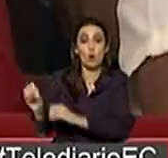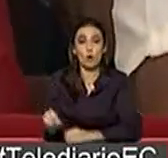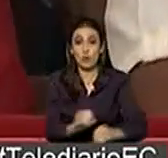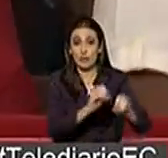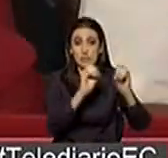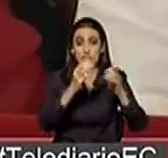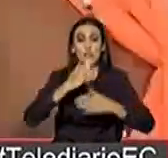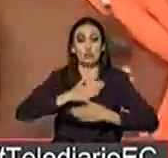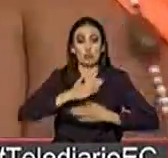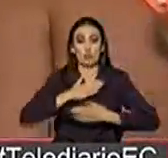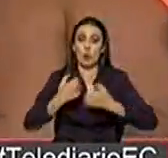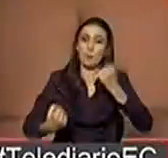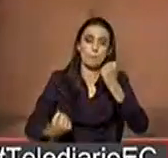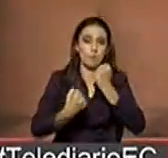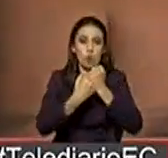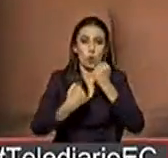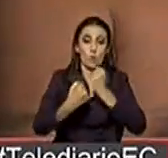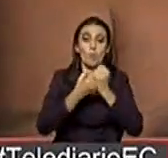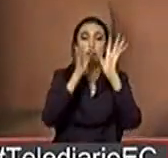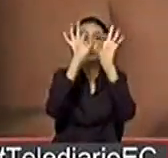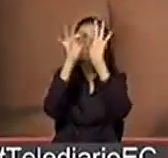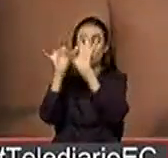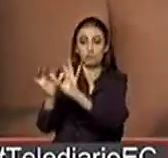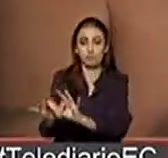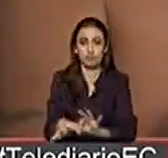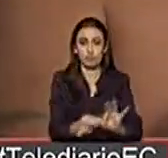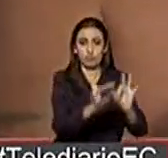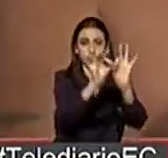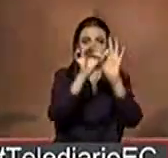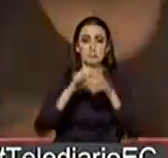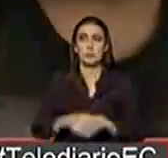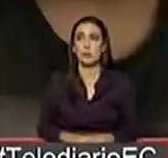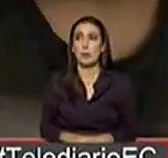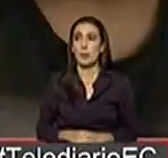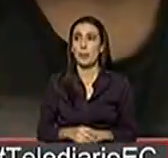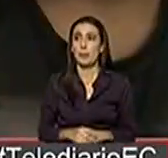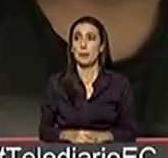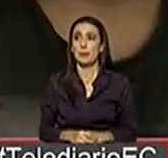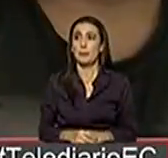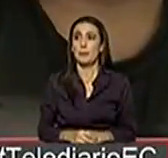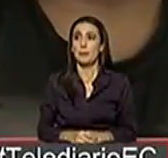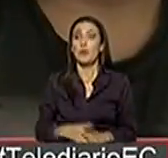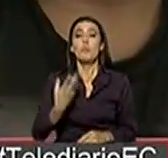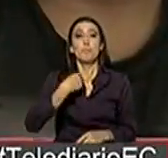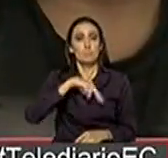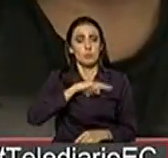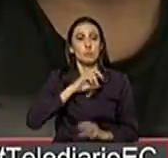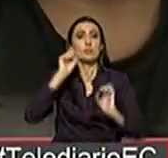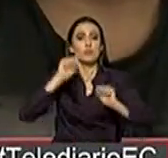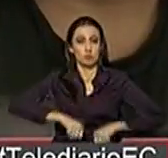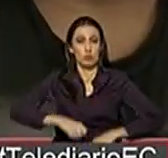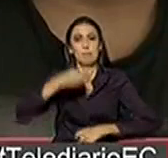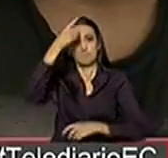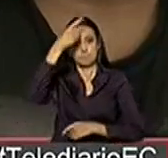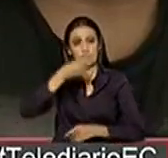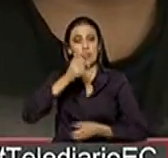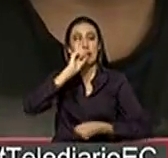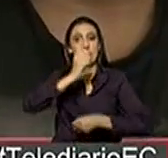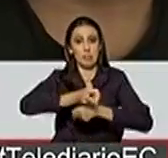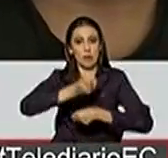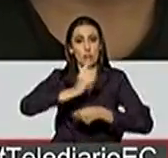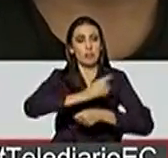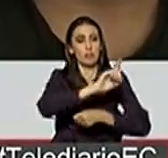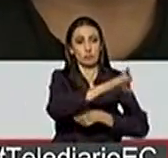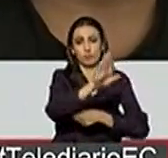apoyará en una minga en la ciudad de quito hoy hemos dado la disposición a todos los dirigentes